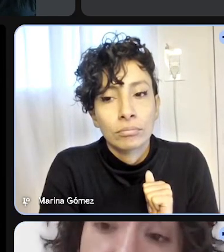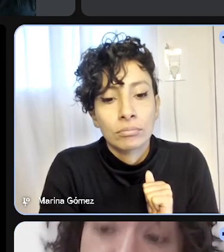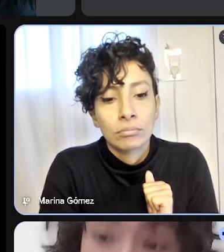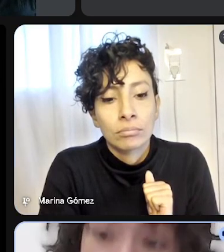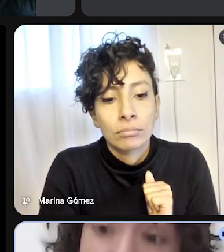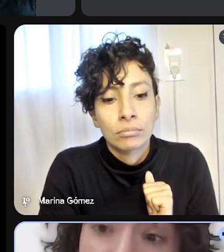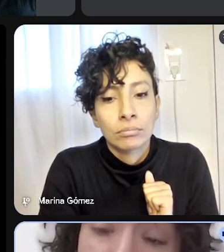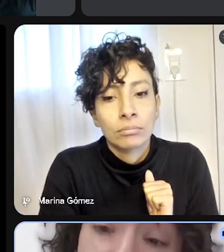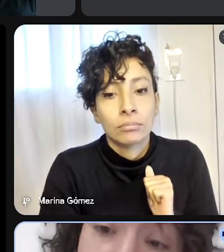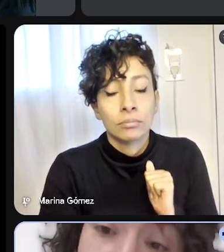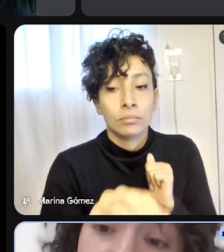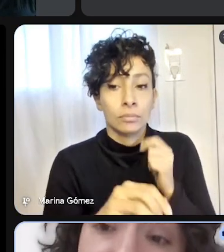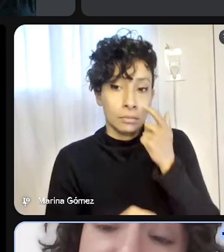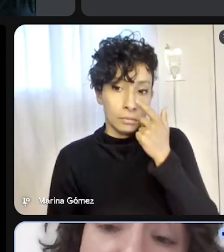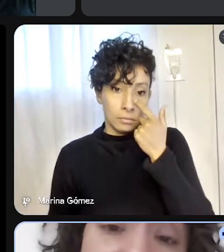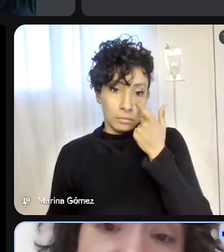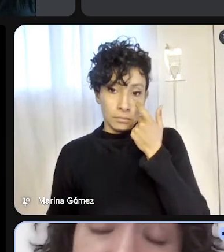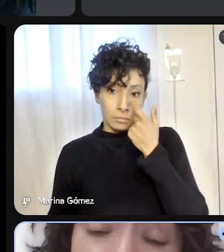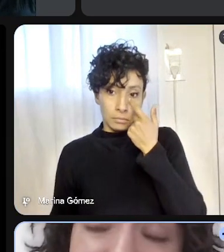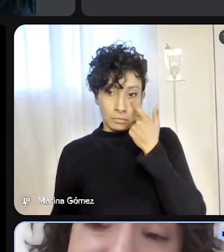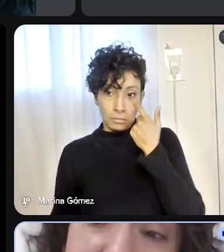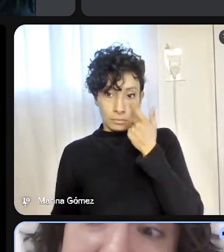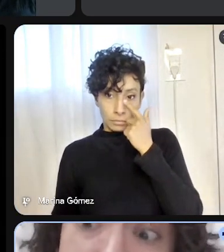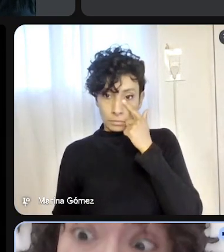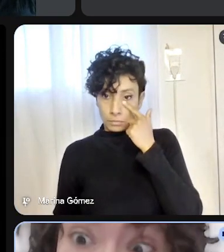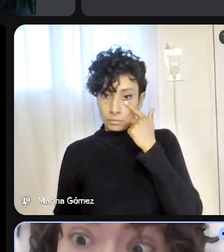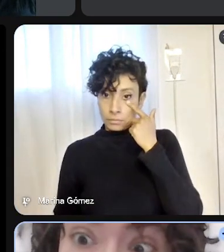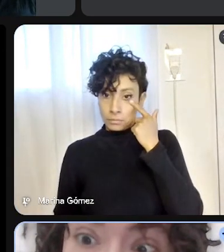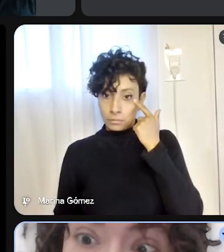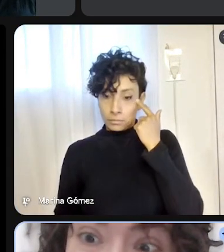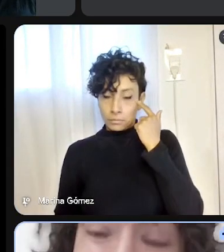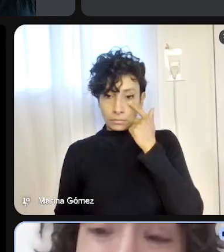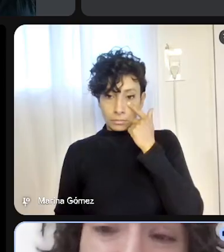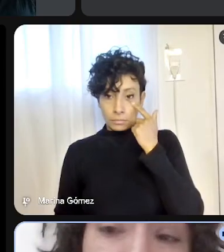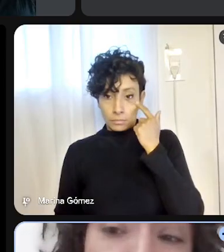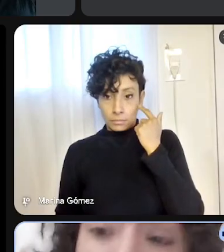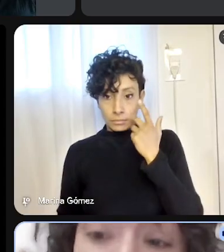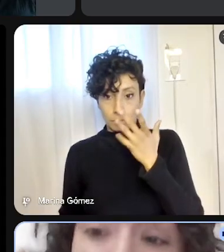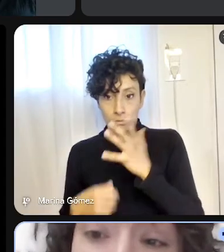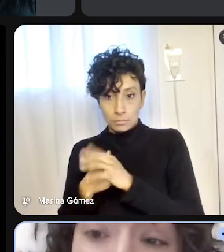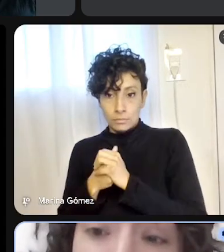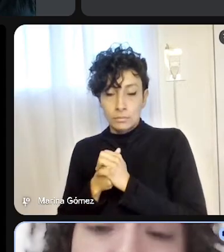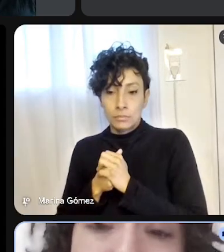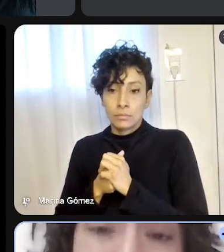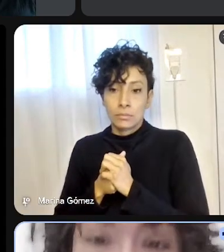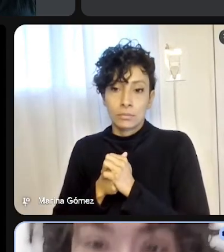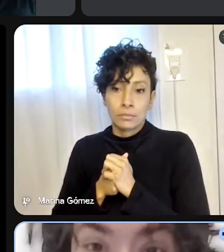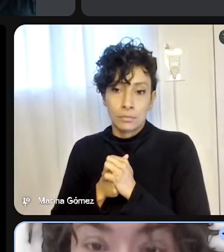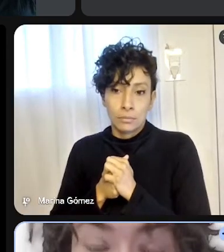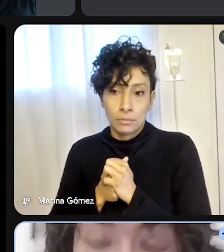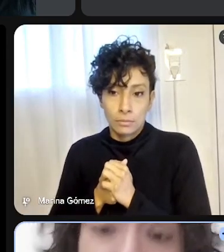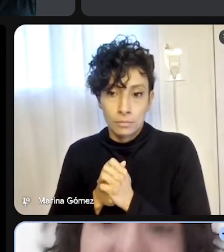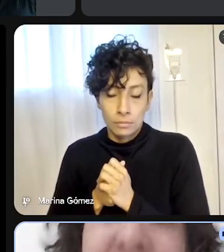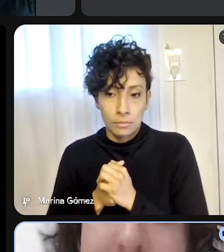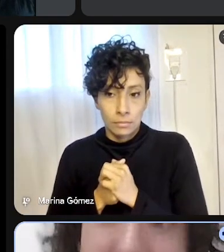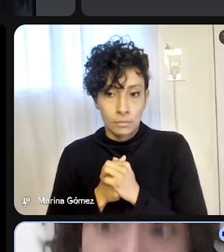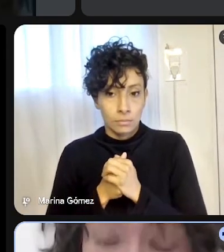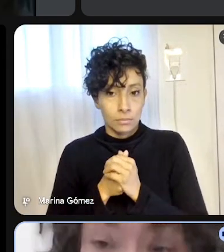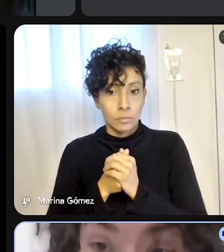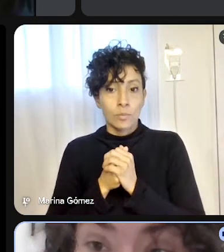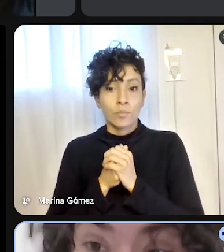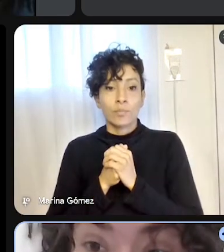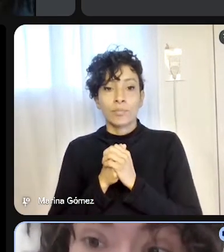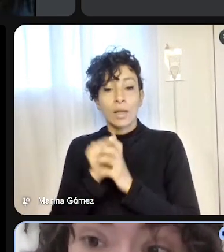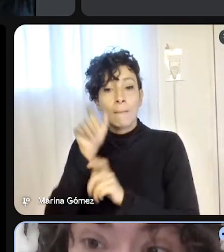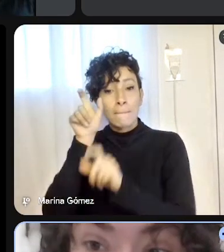Si querés, sí, en lengua de señas, y que se animen a hacerlo como lo harían. Si las